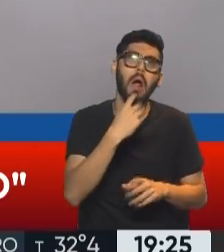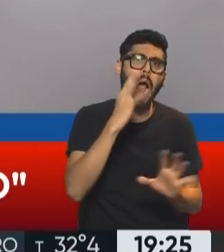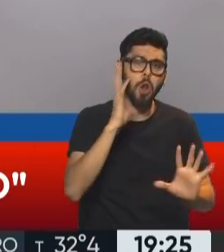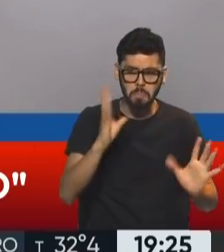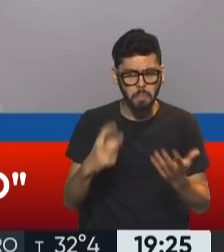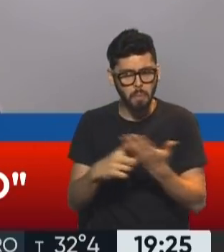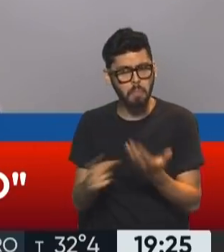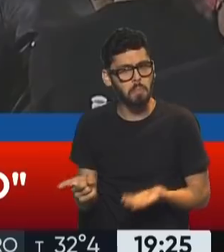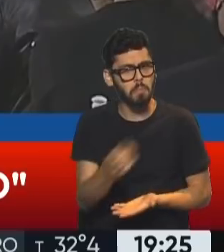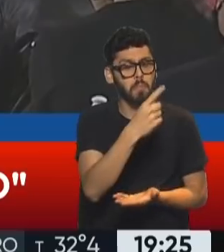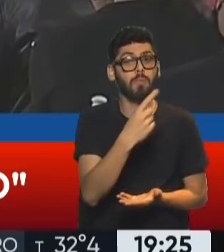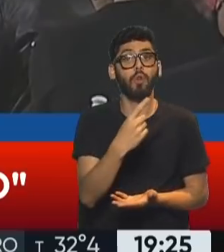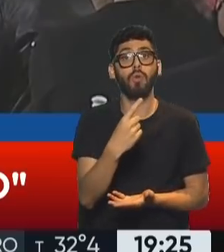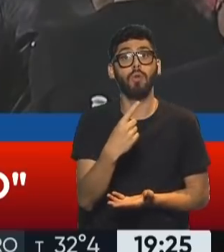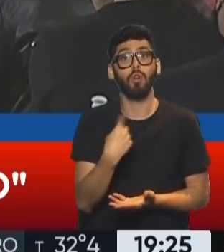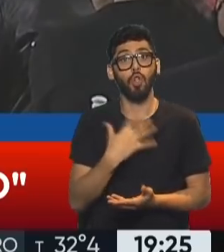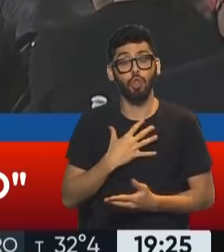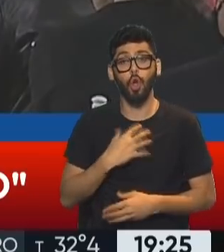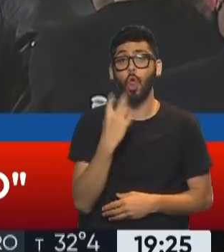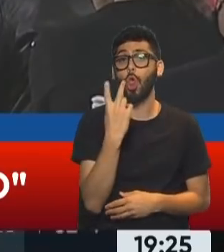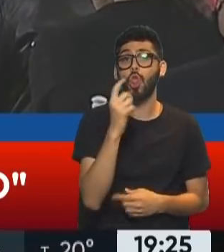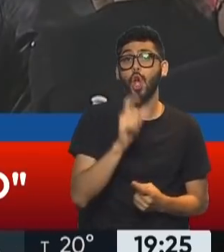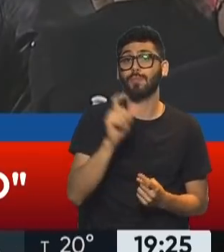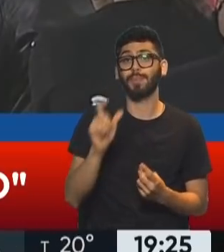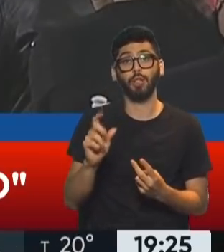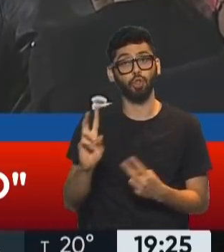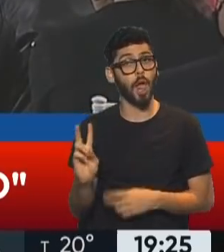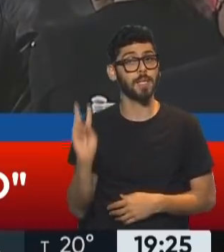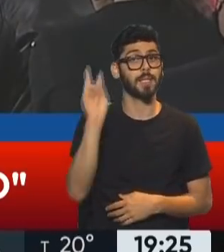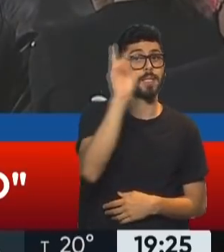Y mandamos 2 personas